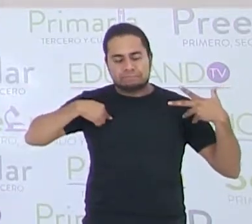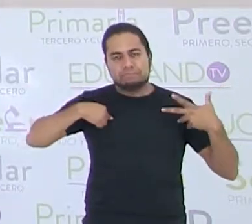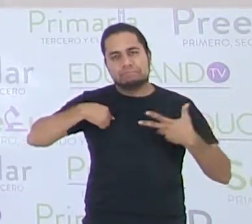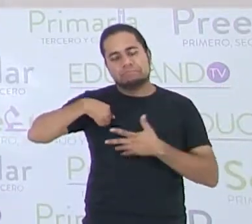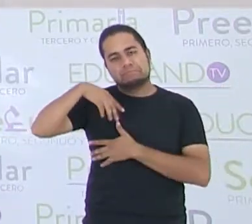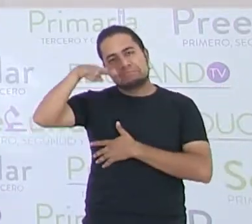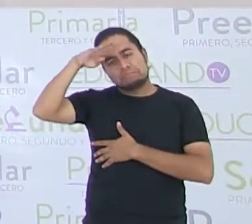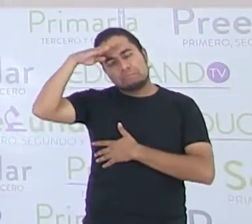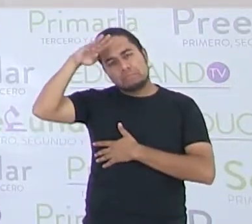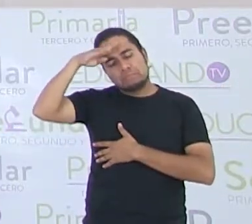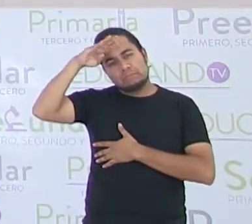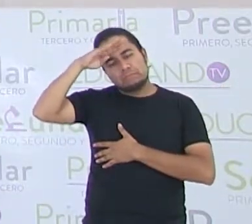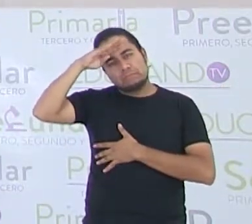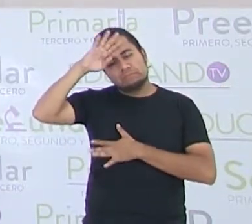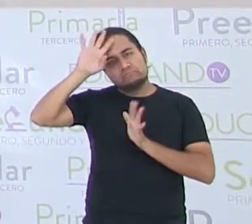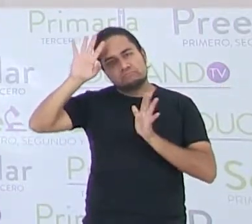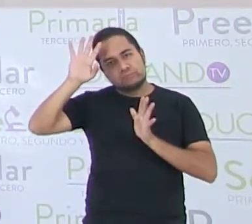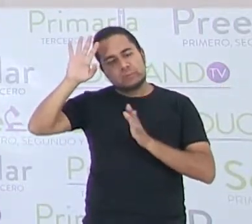escuela